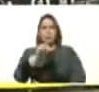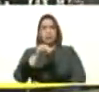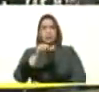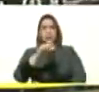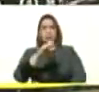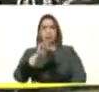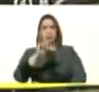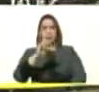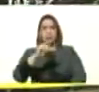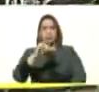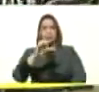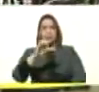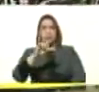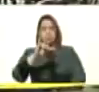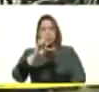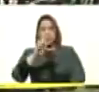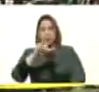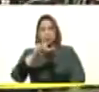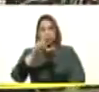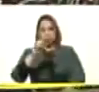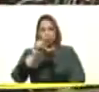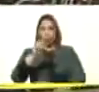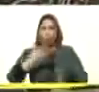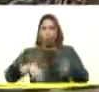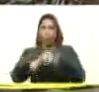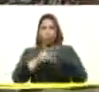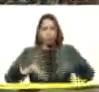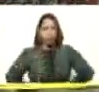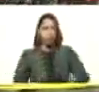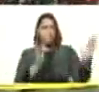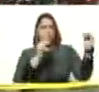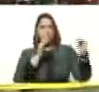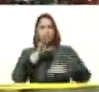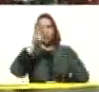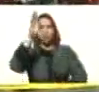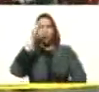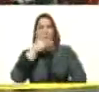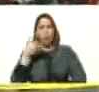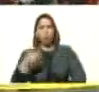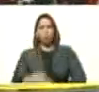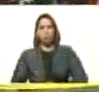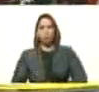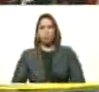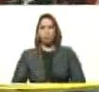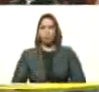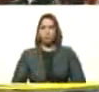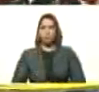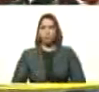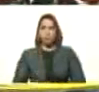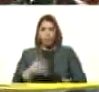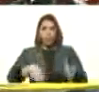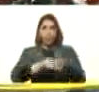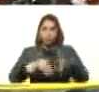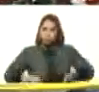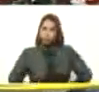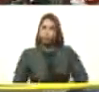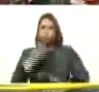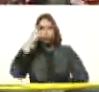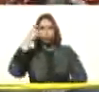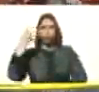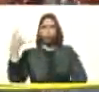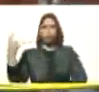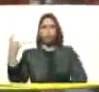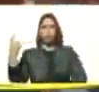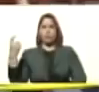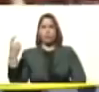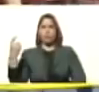¡Que renazca la esperanza de un futuro mejor! ¡Que renazcan los sueños